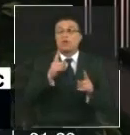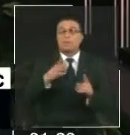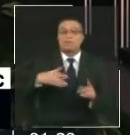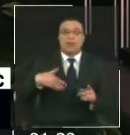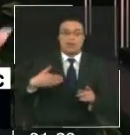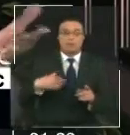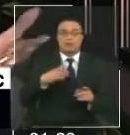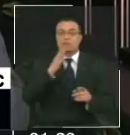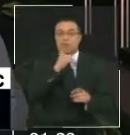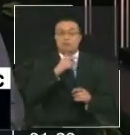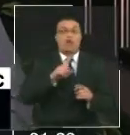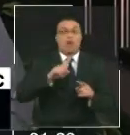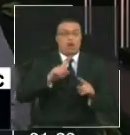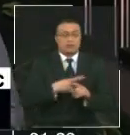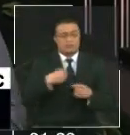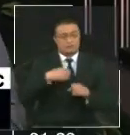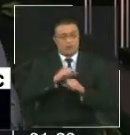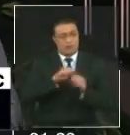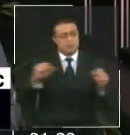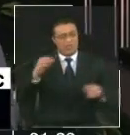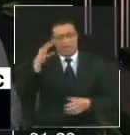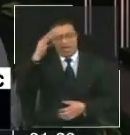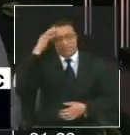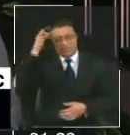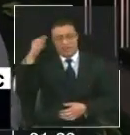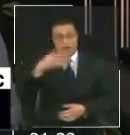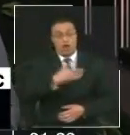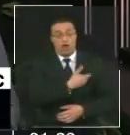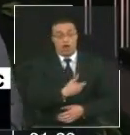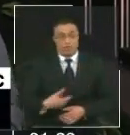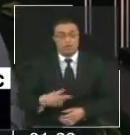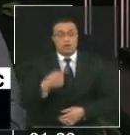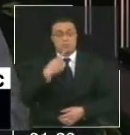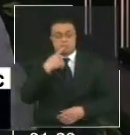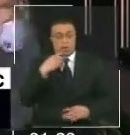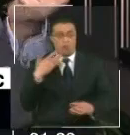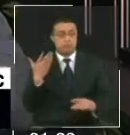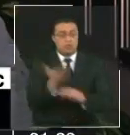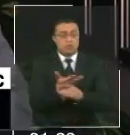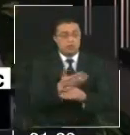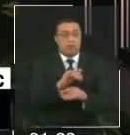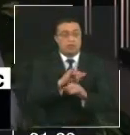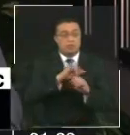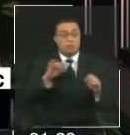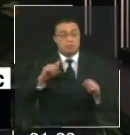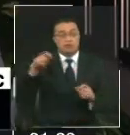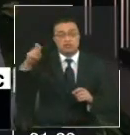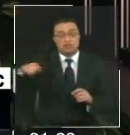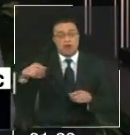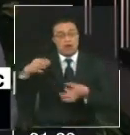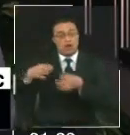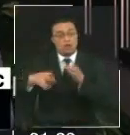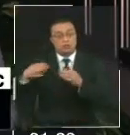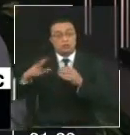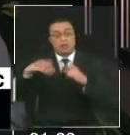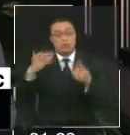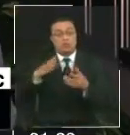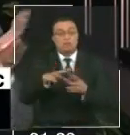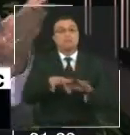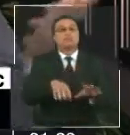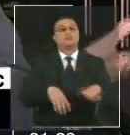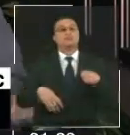van a existir y, de nuevo, cuesta entenderlo, ¿no? Porque el gobierno primero los propuso y al cabo del fallo del Tribunal Constitucional los